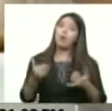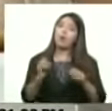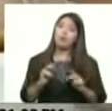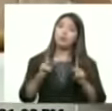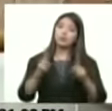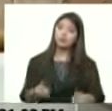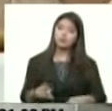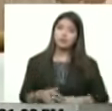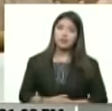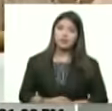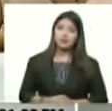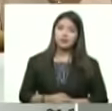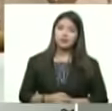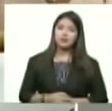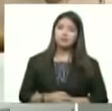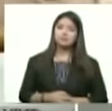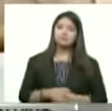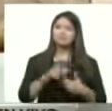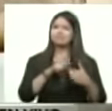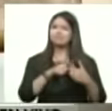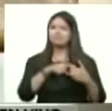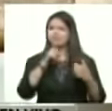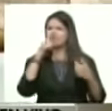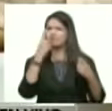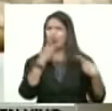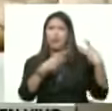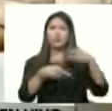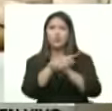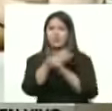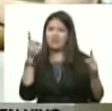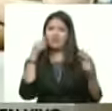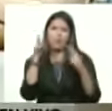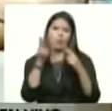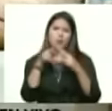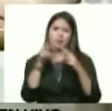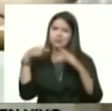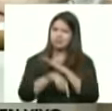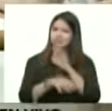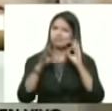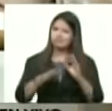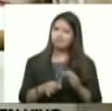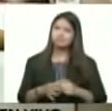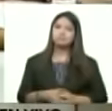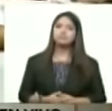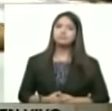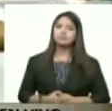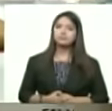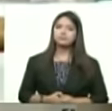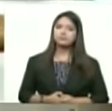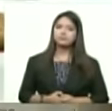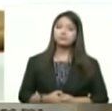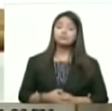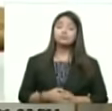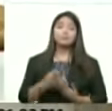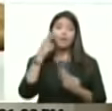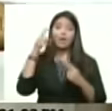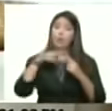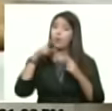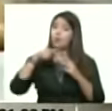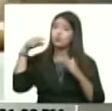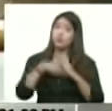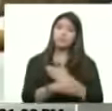para deslastrarnos de no sé cuántas cosas que ustedes conocen mucho mejor que yo y que lo conocen mucho mejor